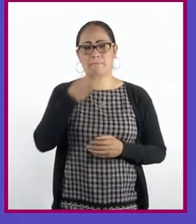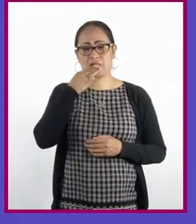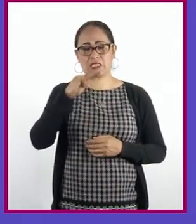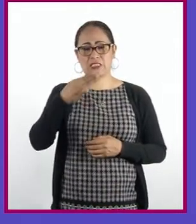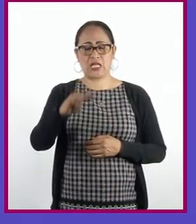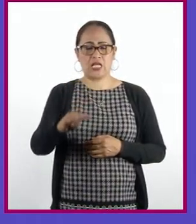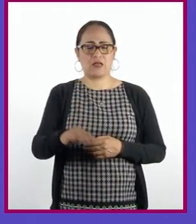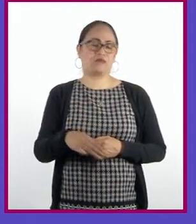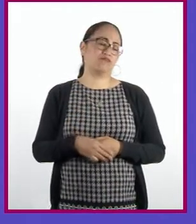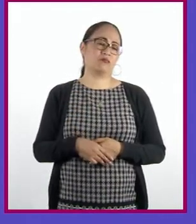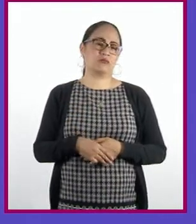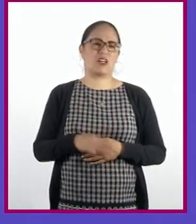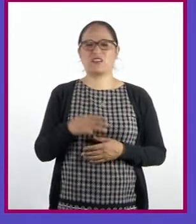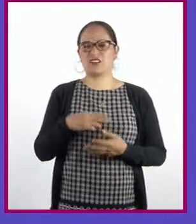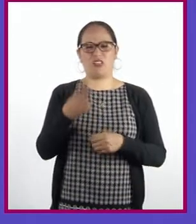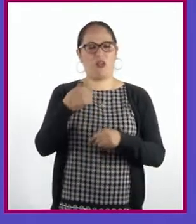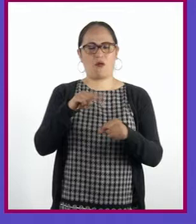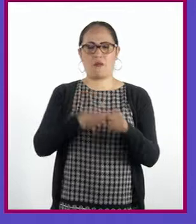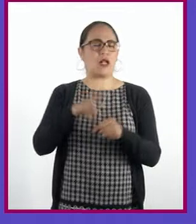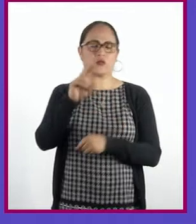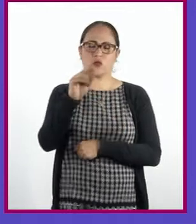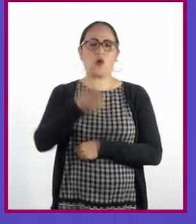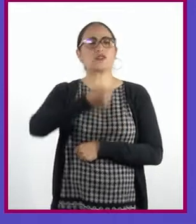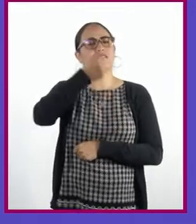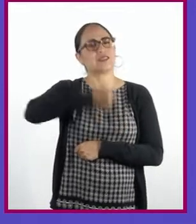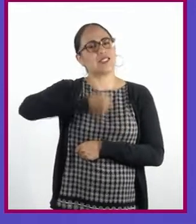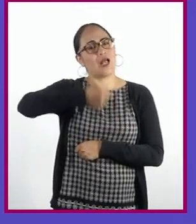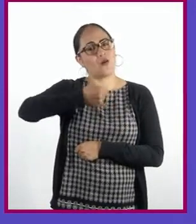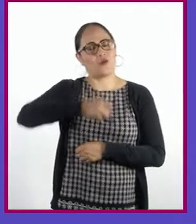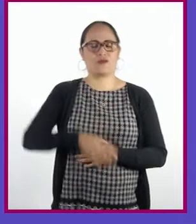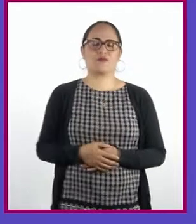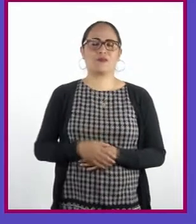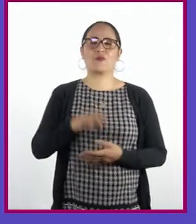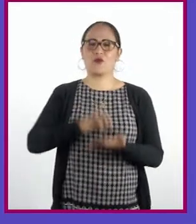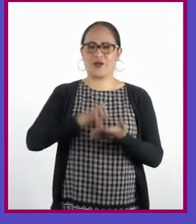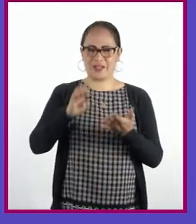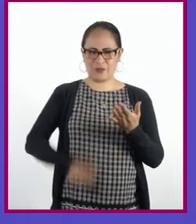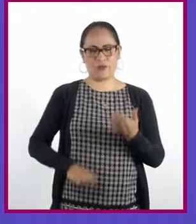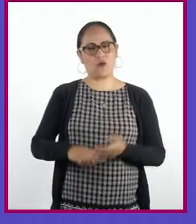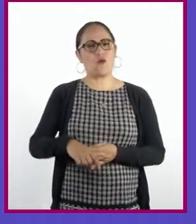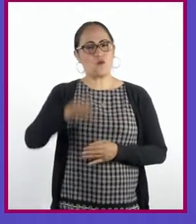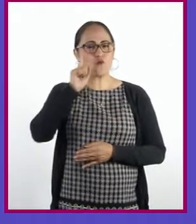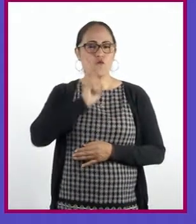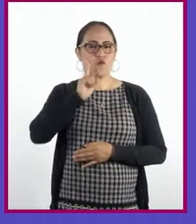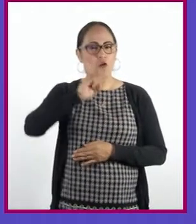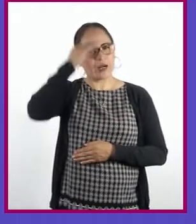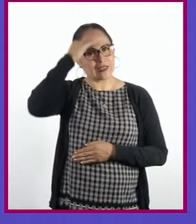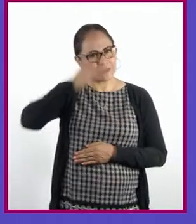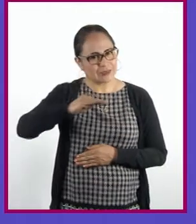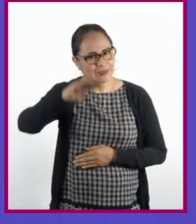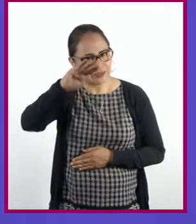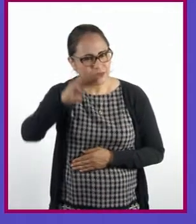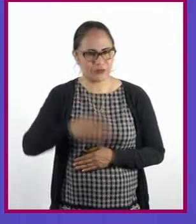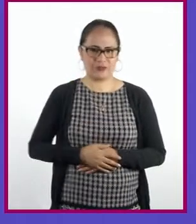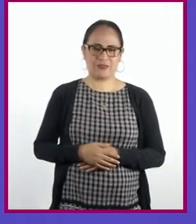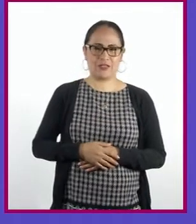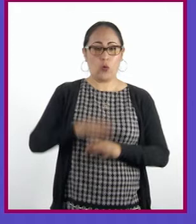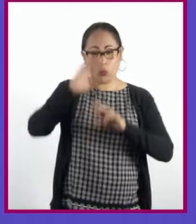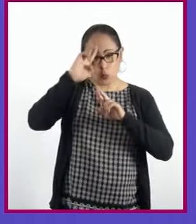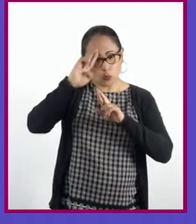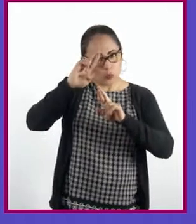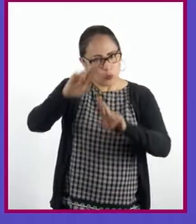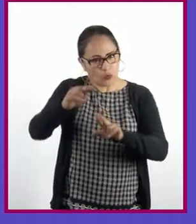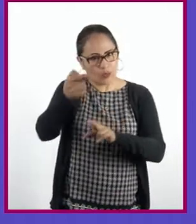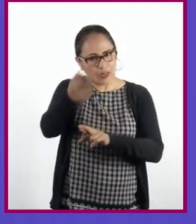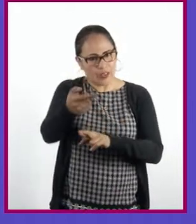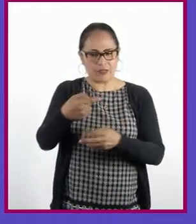con un saludo. El saludo puede ser: estimada señora, apreciable ciudadano, respetable